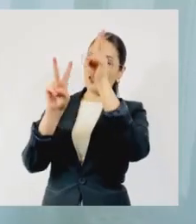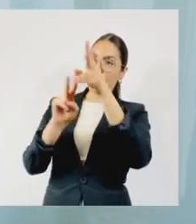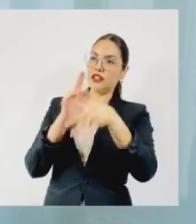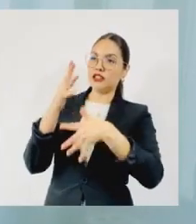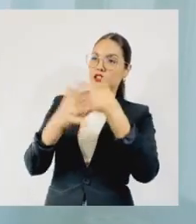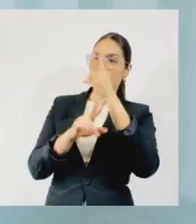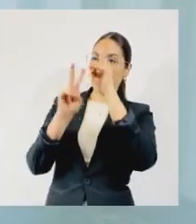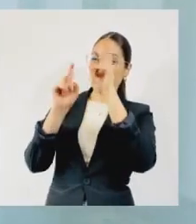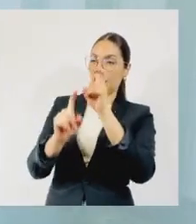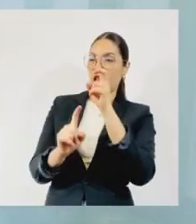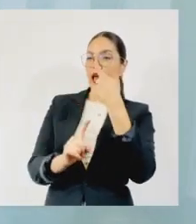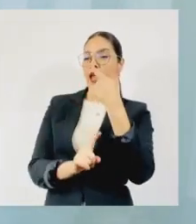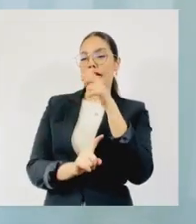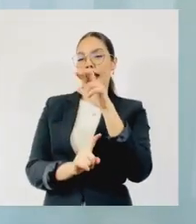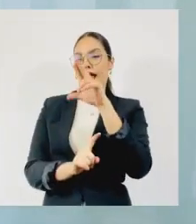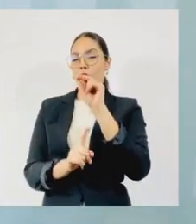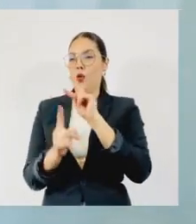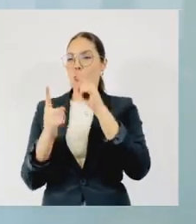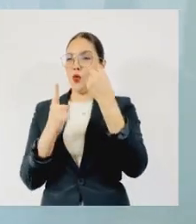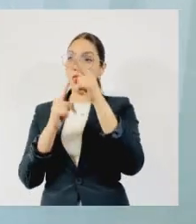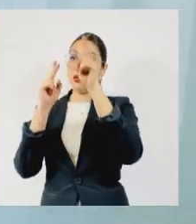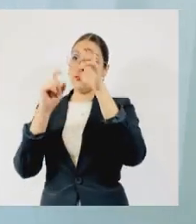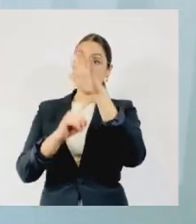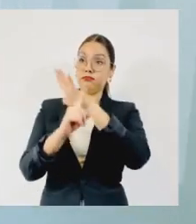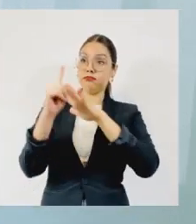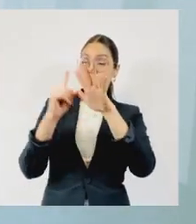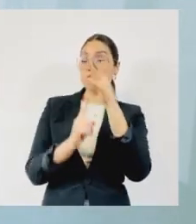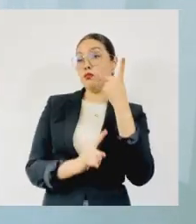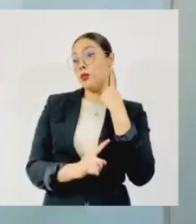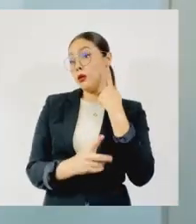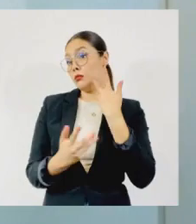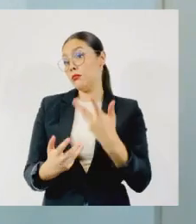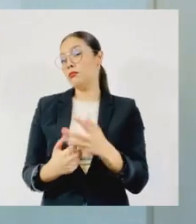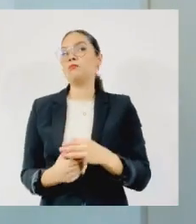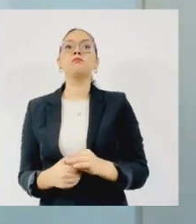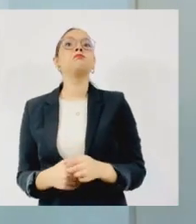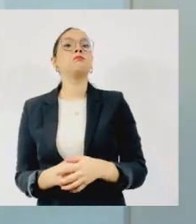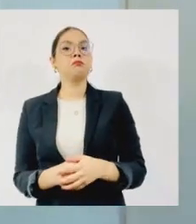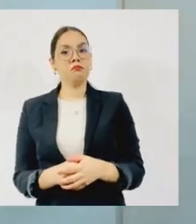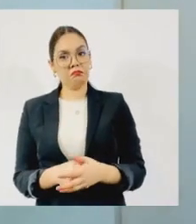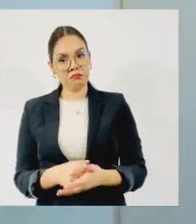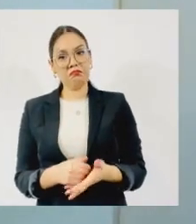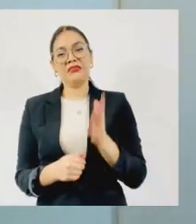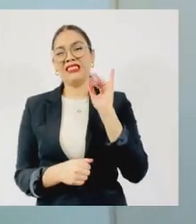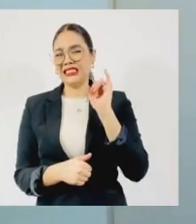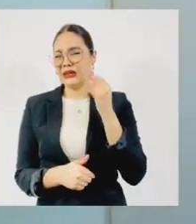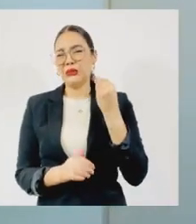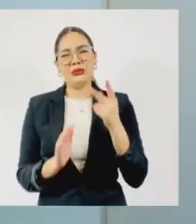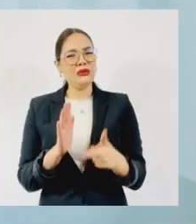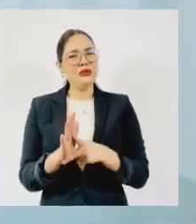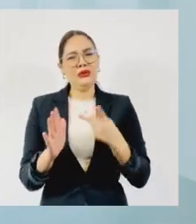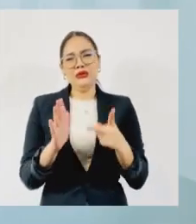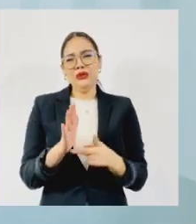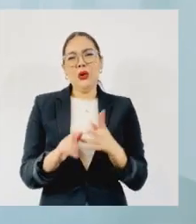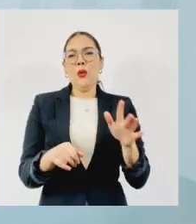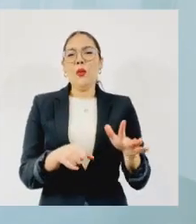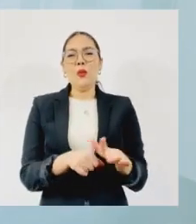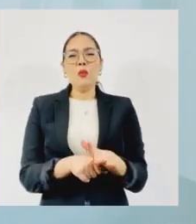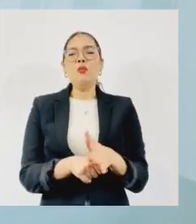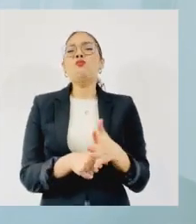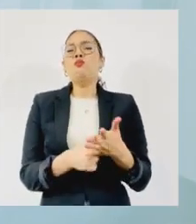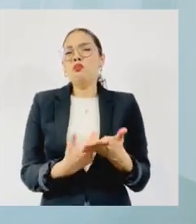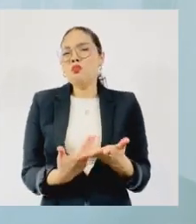Claro que sufres violencia política de género y muchas veces soterrada, porque no